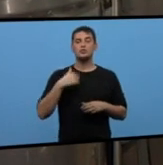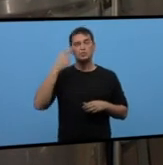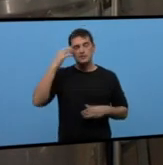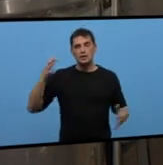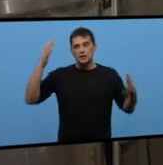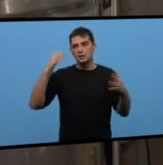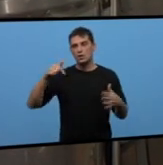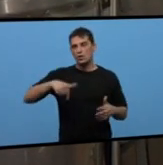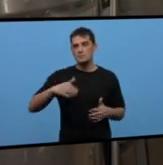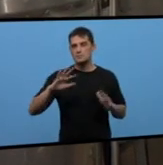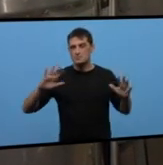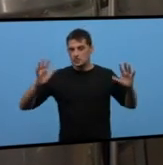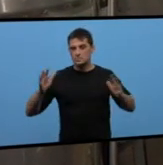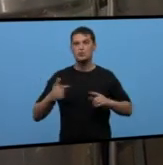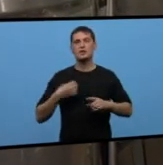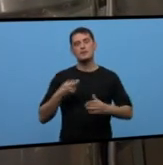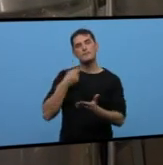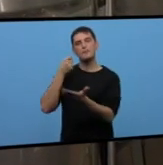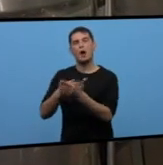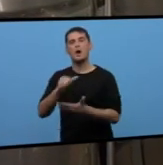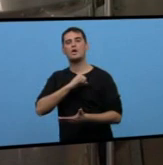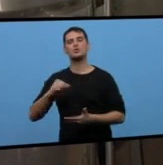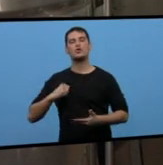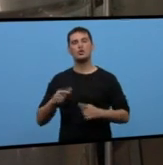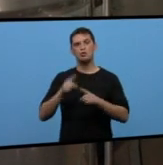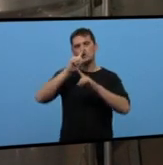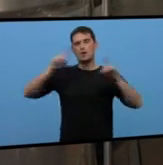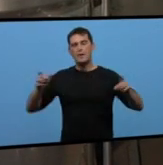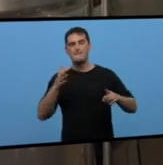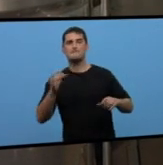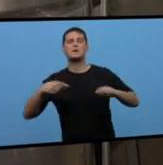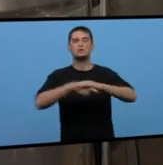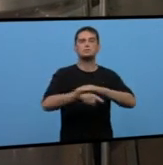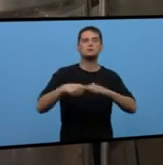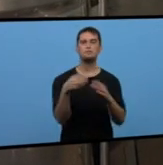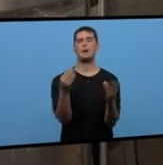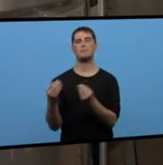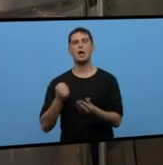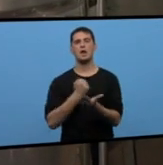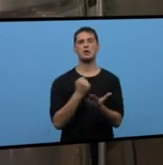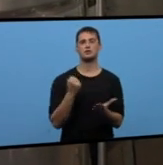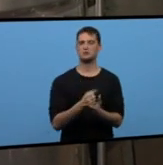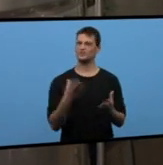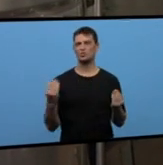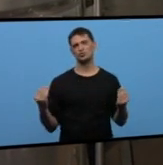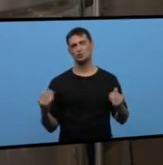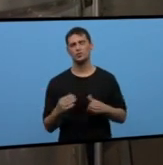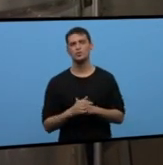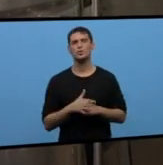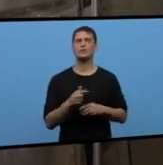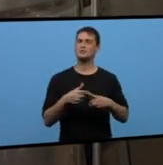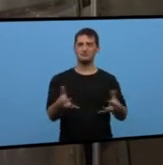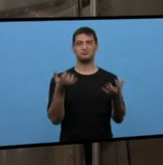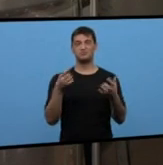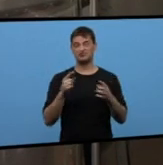tío, hai que pagar un autónomo todo o ano, pagar unha gestoría para levar todo o papeleo que dan hoxe, que é moito. E os rendimentos ao